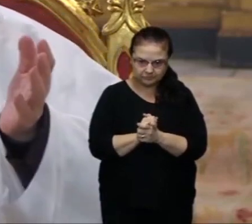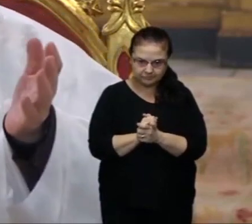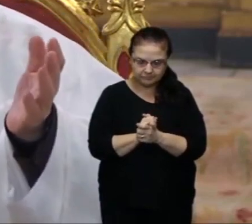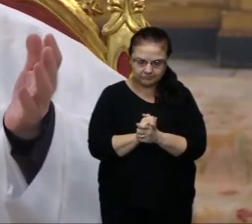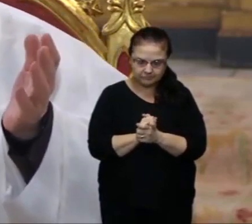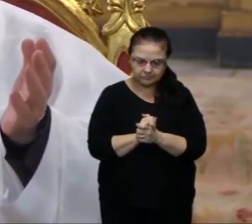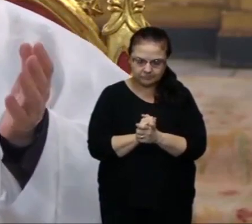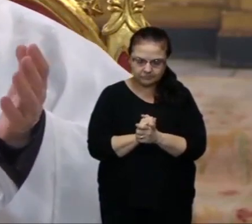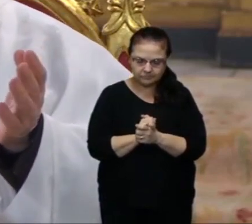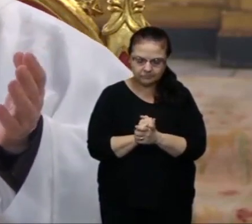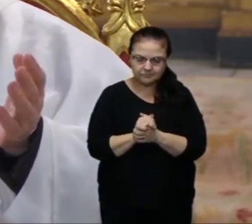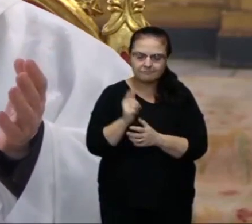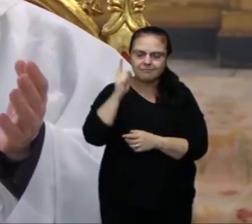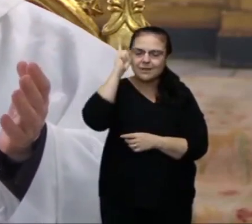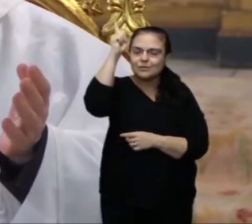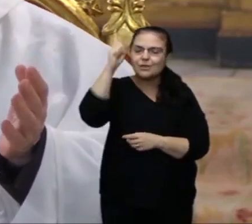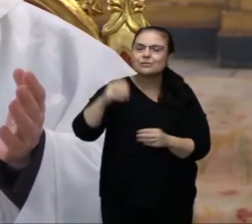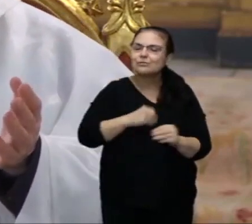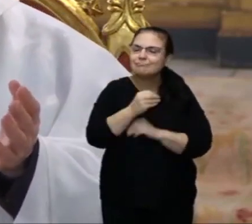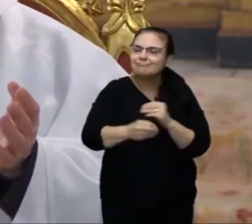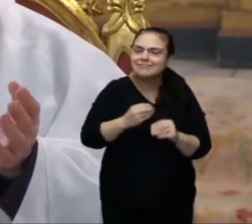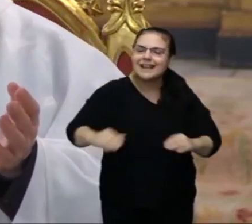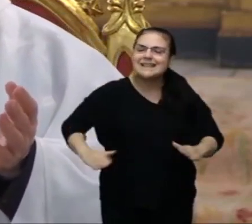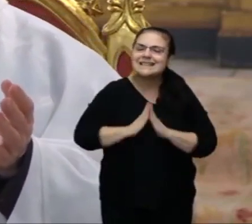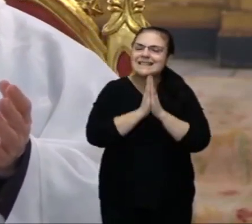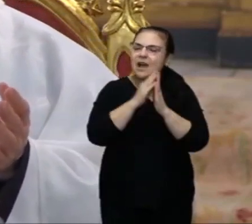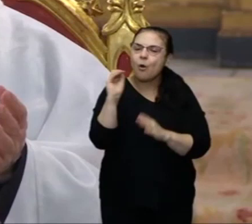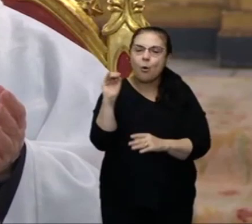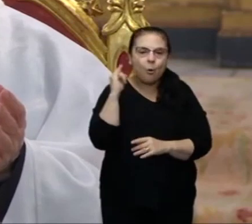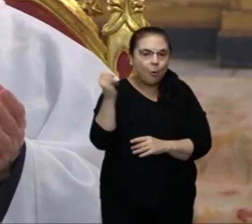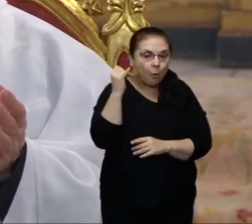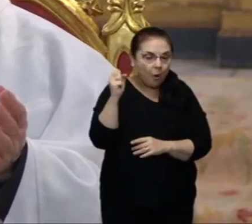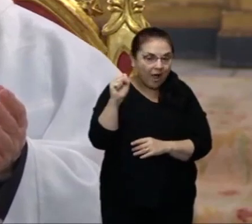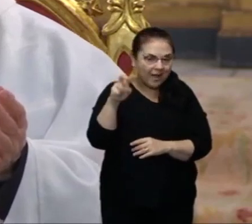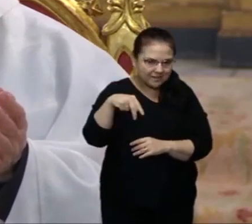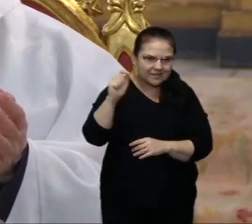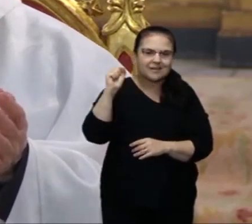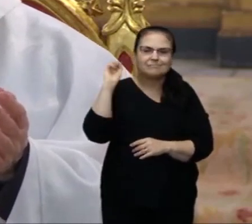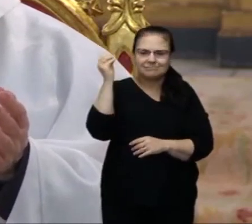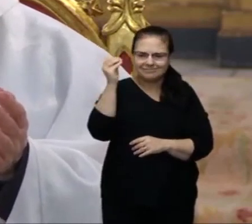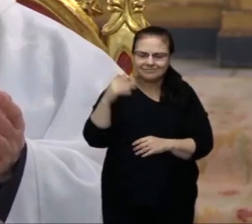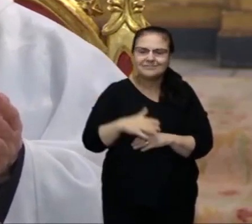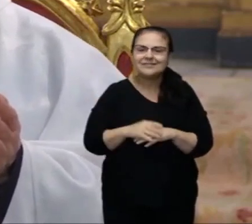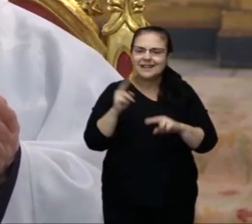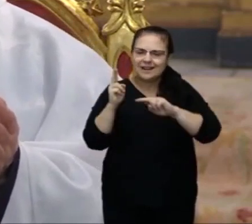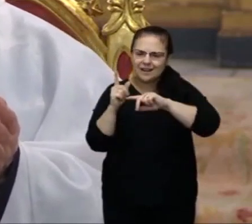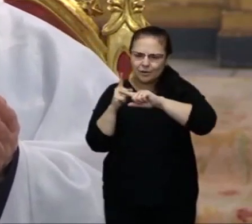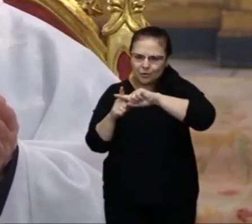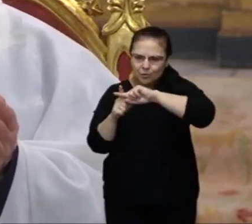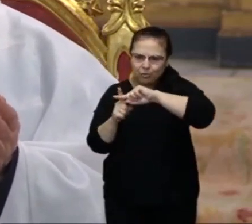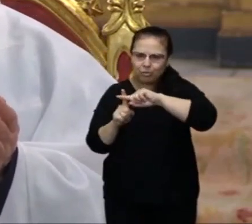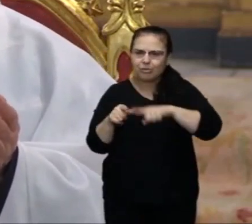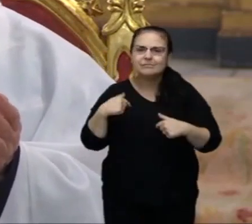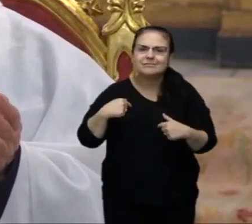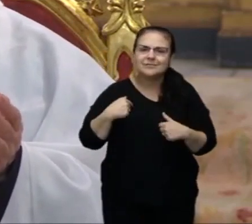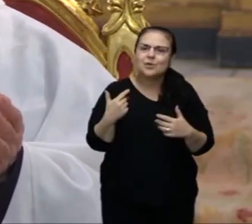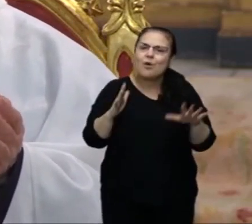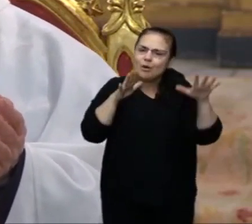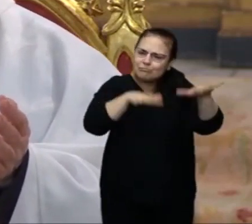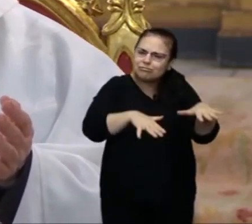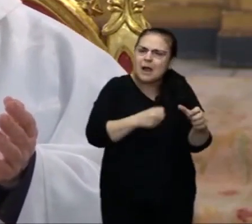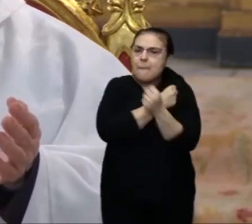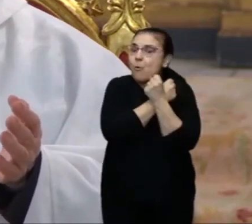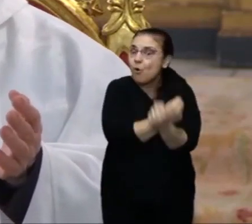Oh Dios, que hiciste a San Juan de la Cruz presbítero, insigne por su perfecta abnegación y amor a la cruz,